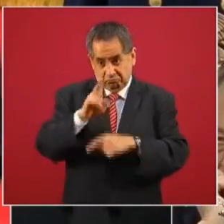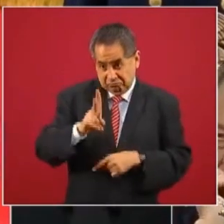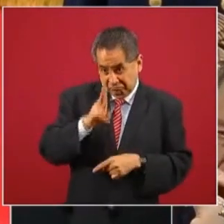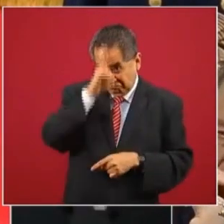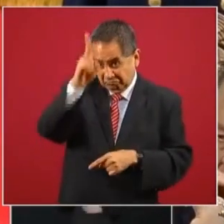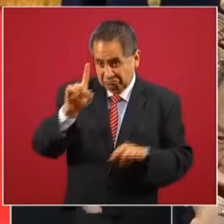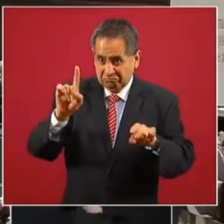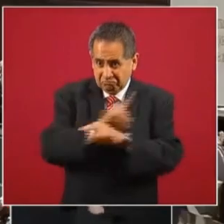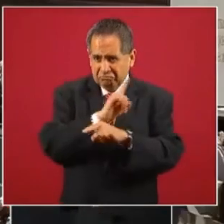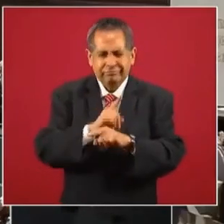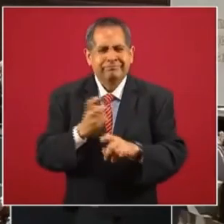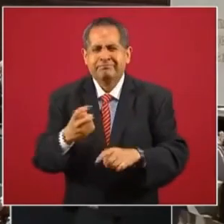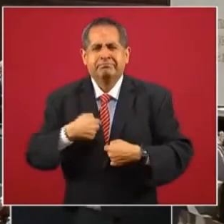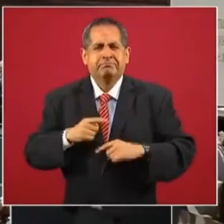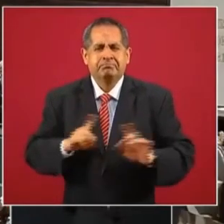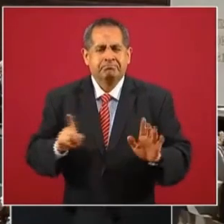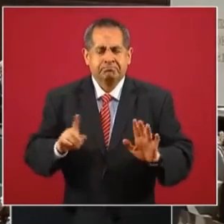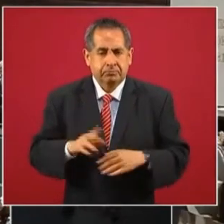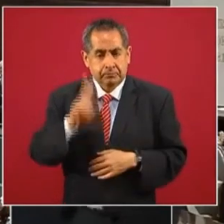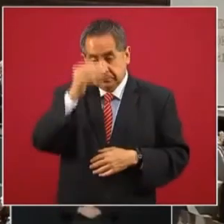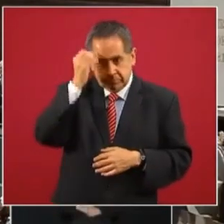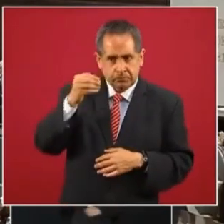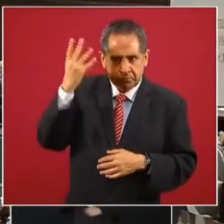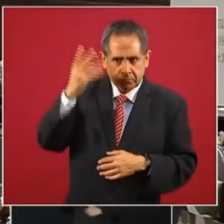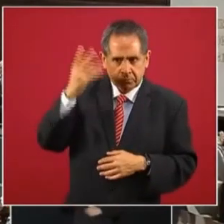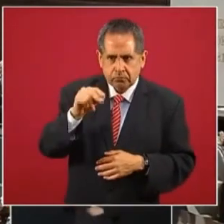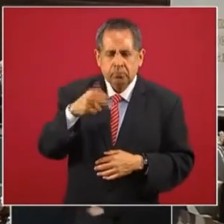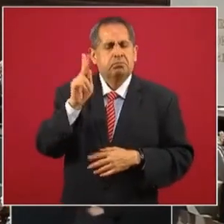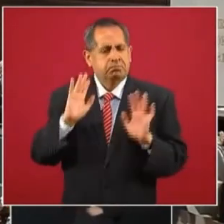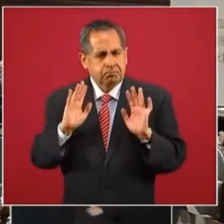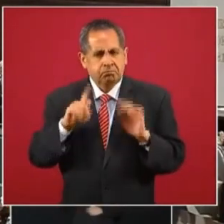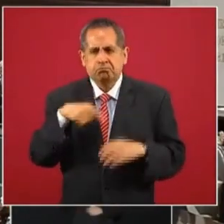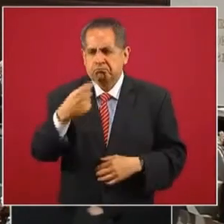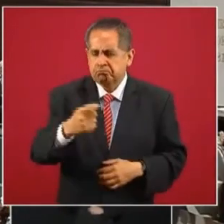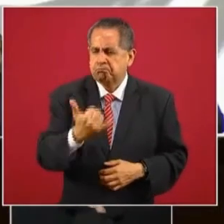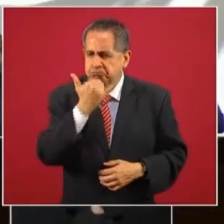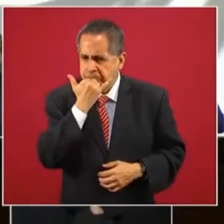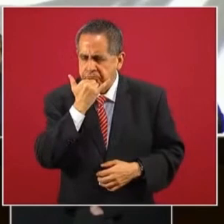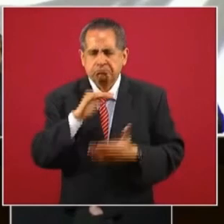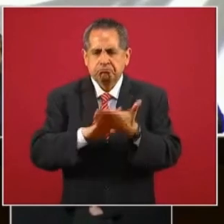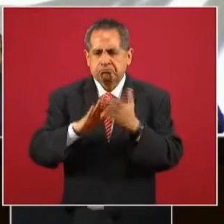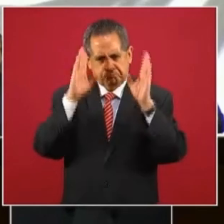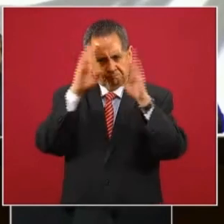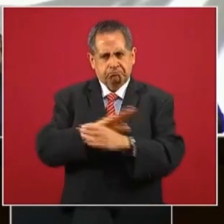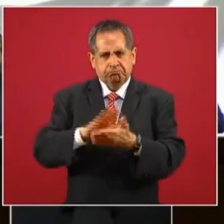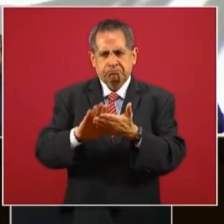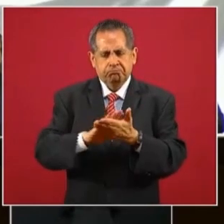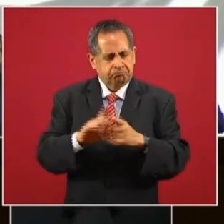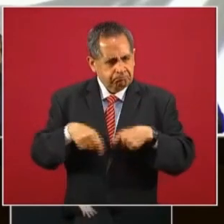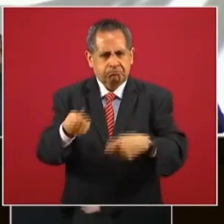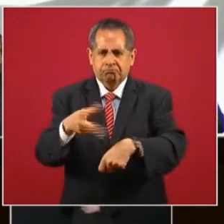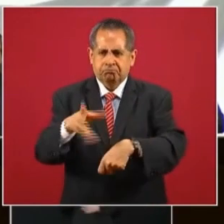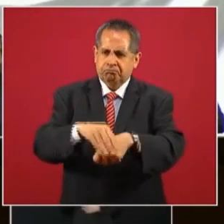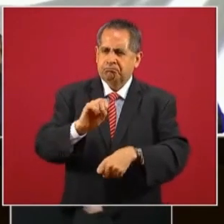venganza y que si bien no olvido, sí soy partidario del perdón y la